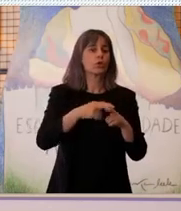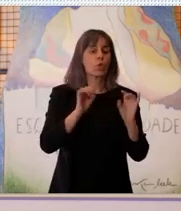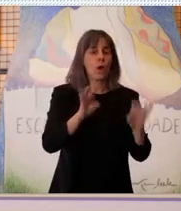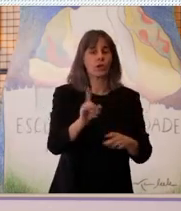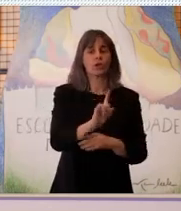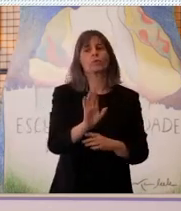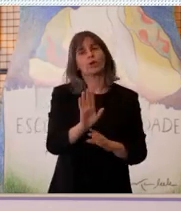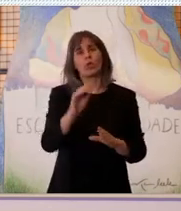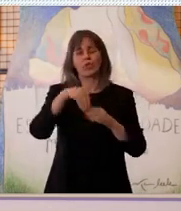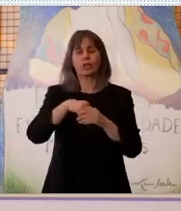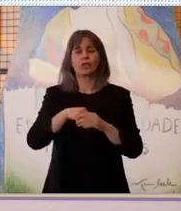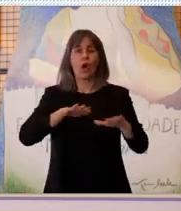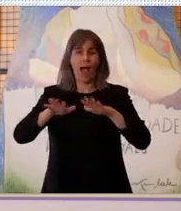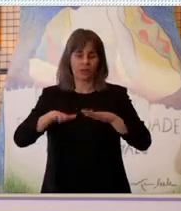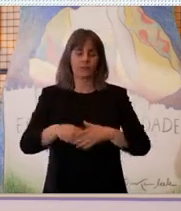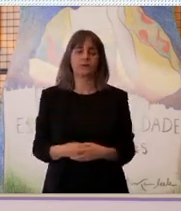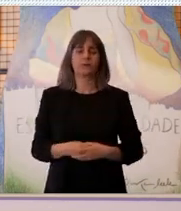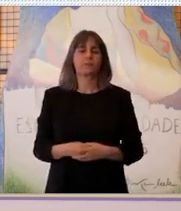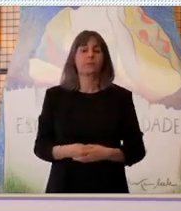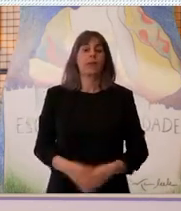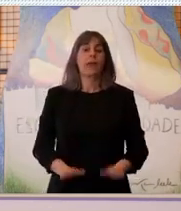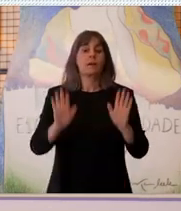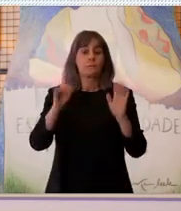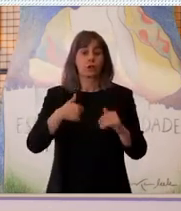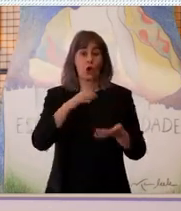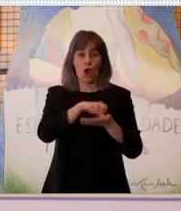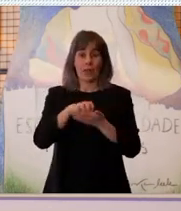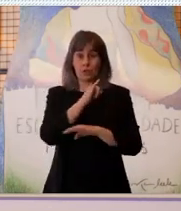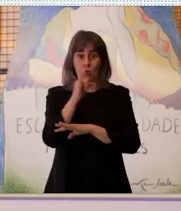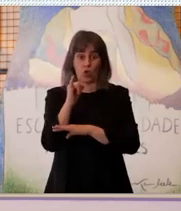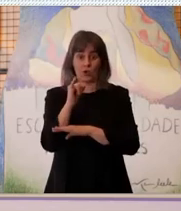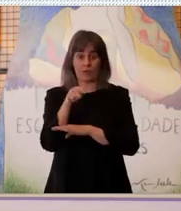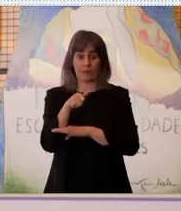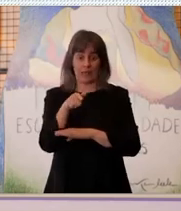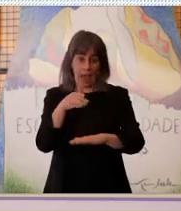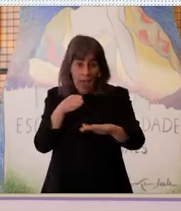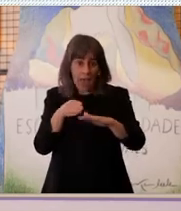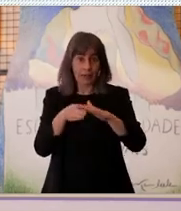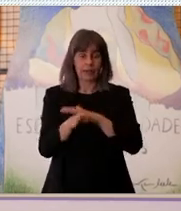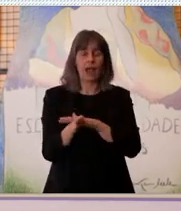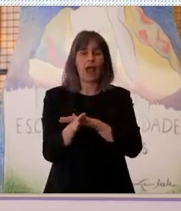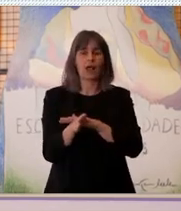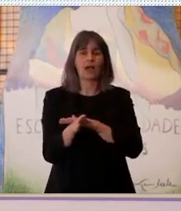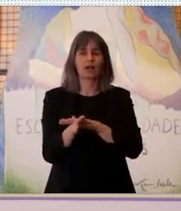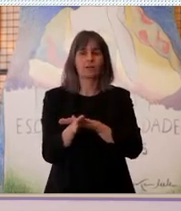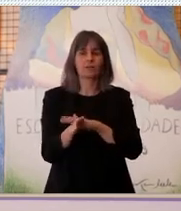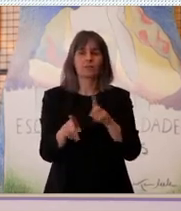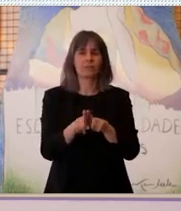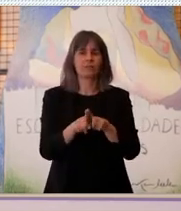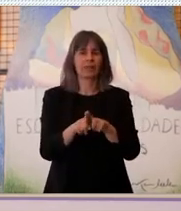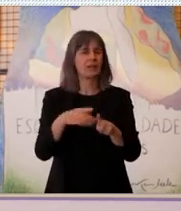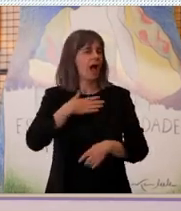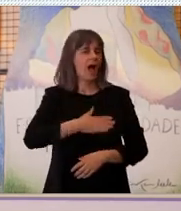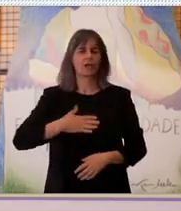del activismo y tal y en cambio mi entrada en las instituciones Pues bueno ha sido no muy